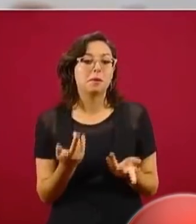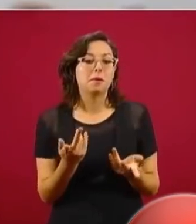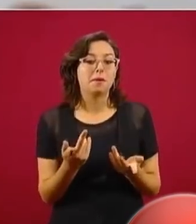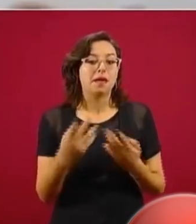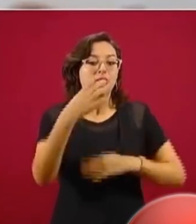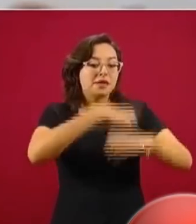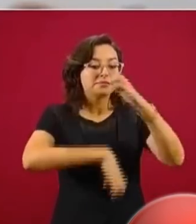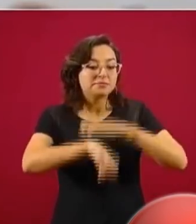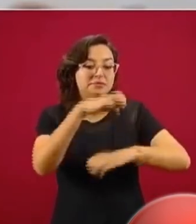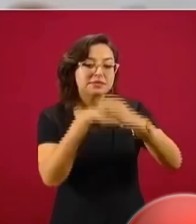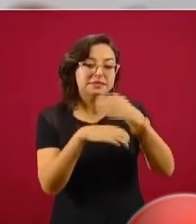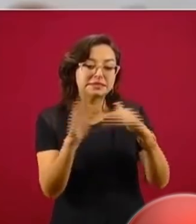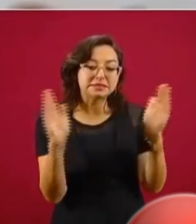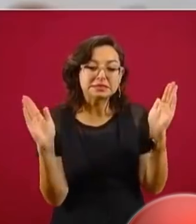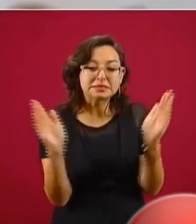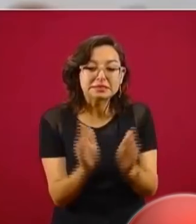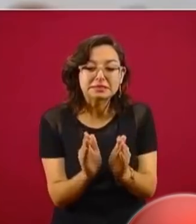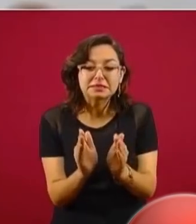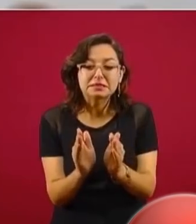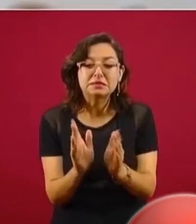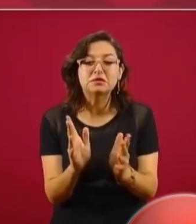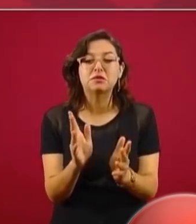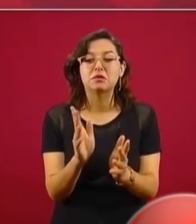que yo todavía